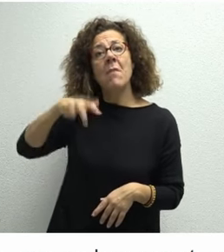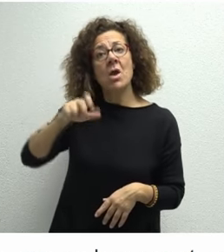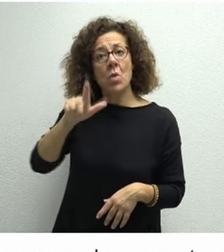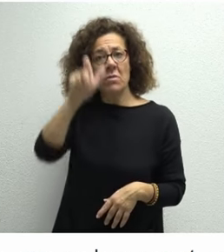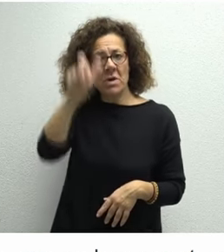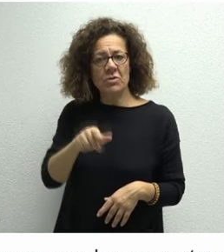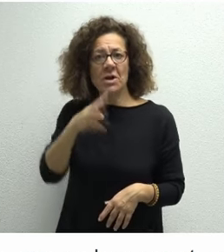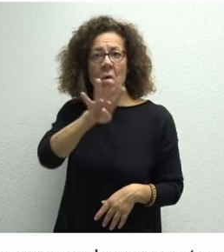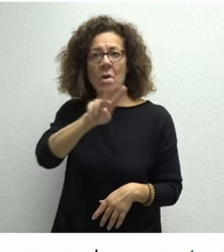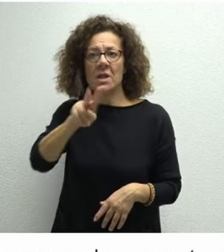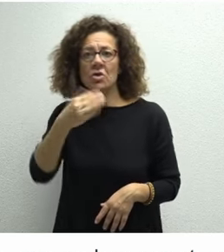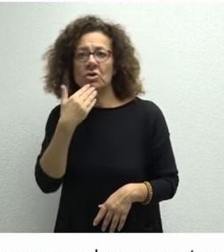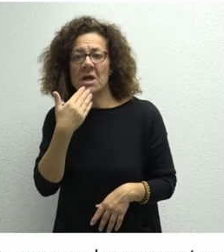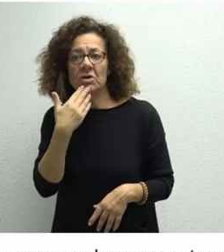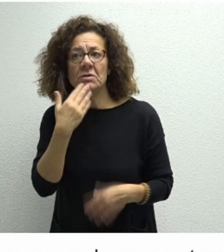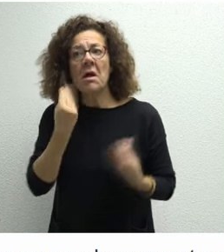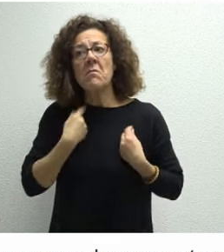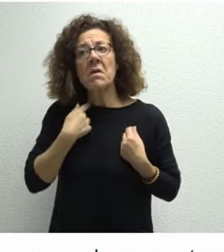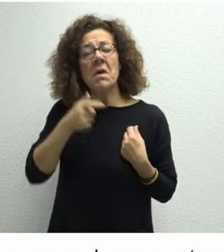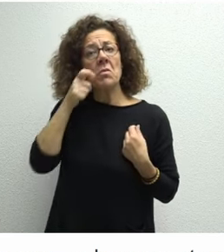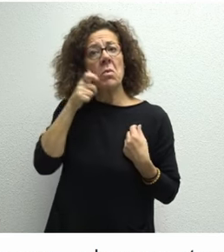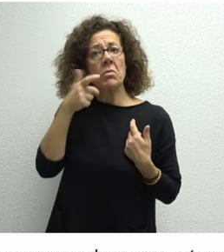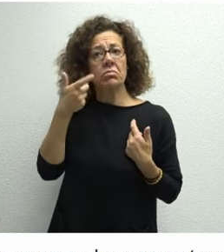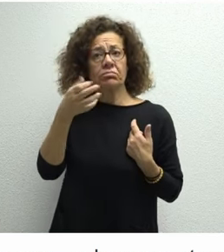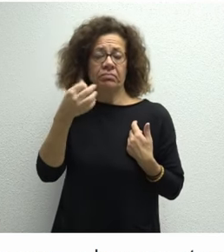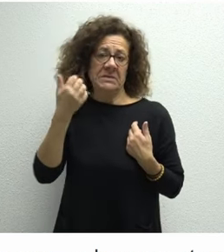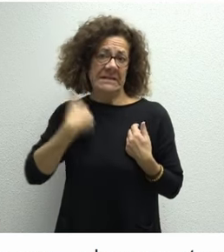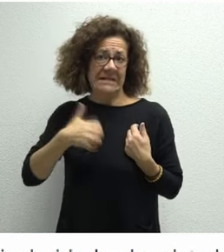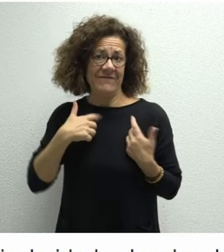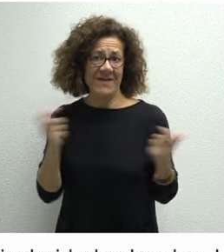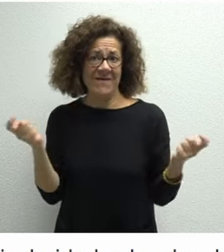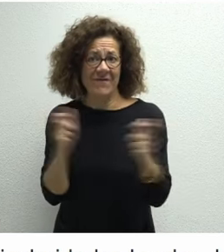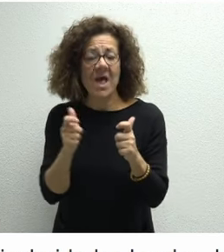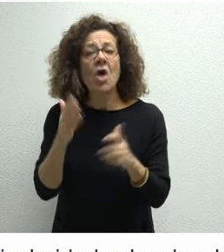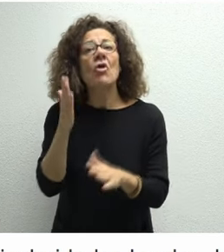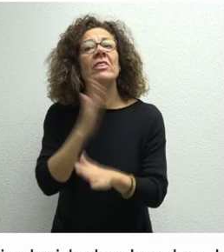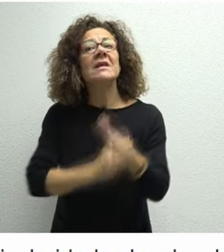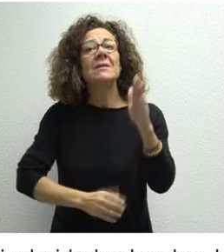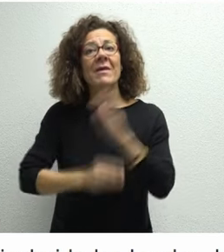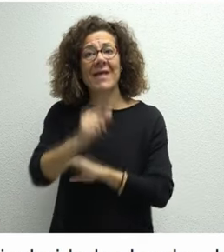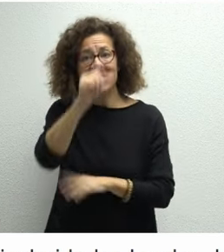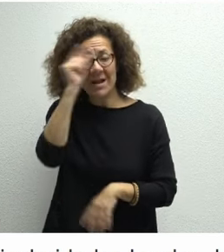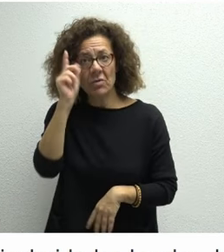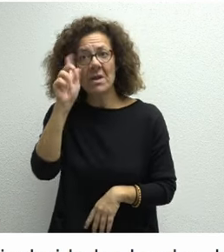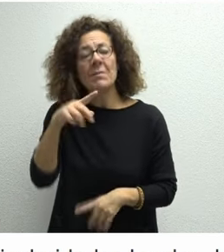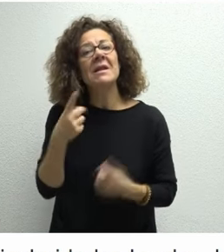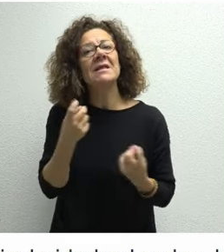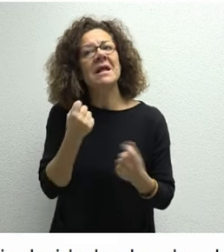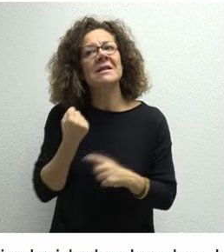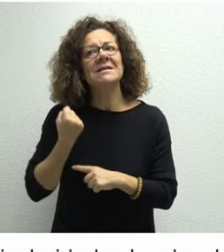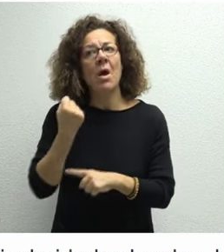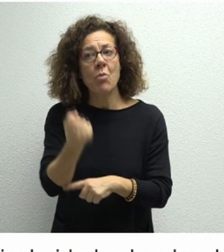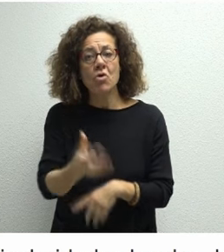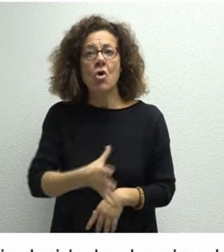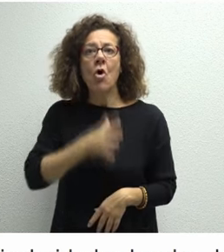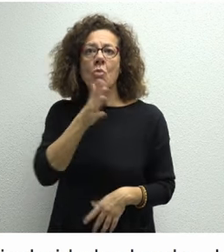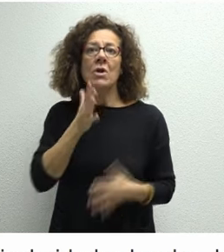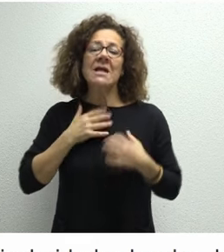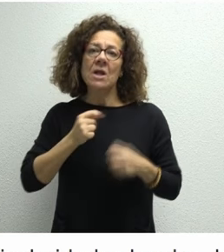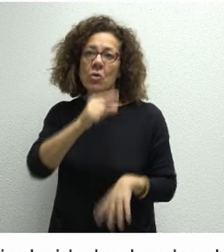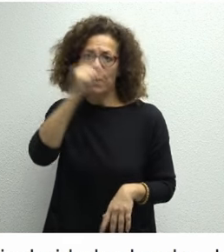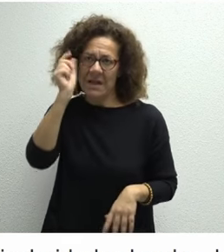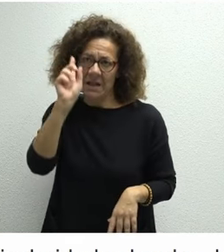años reside en una pequeña localidad provincia de Sevilla con discapacidad intelectual y necesidad de apoyo en cuanto a la Salud